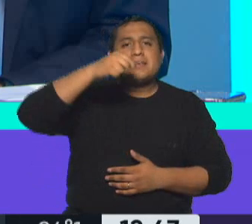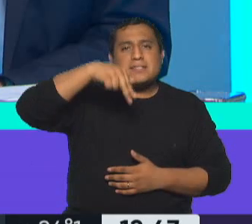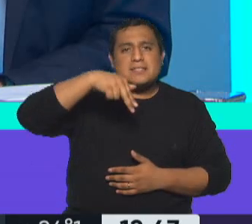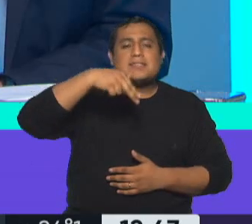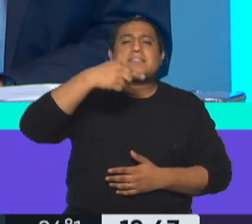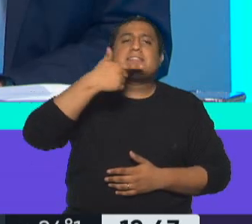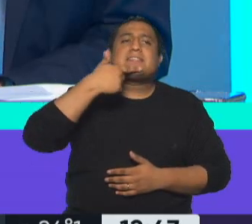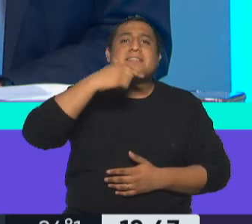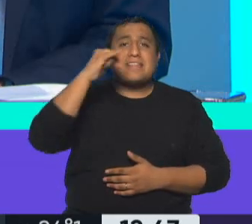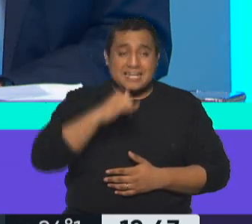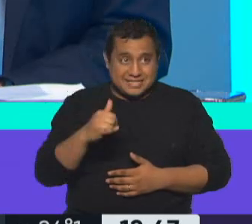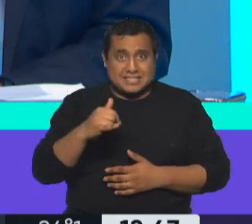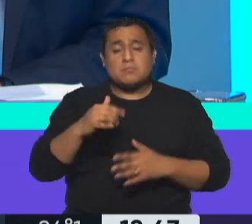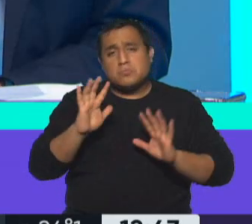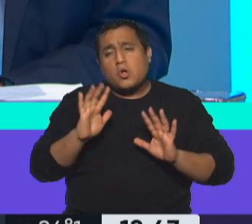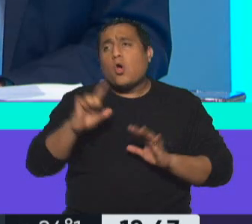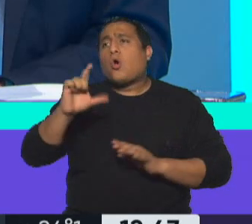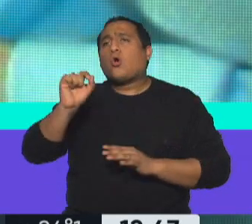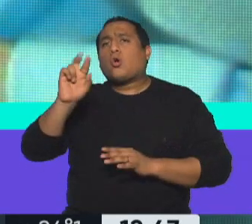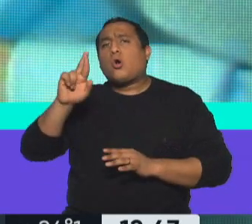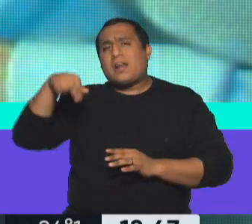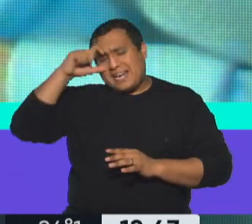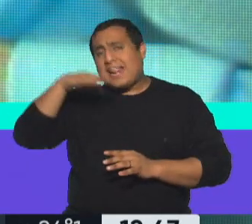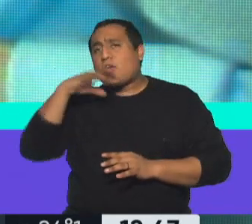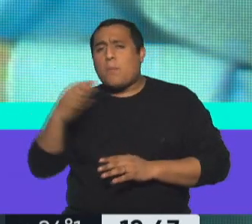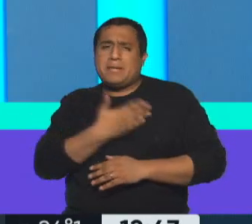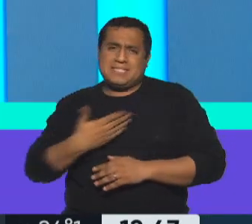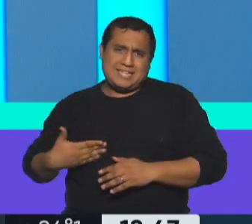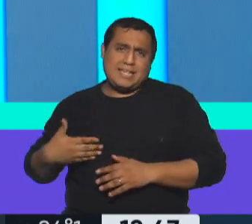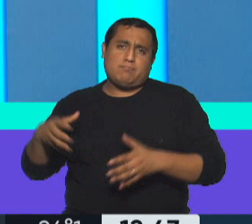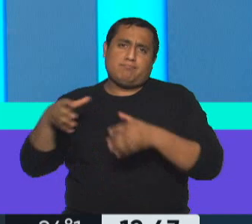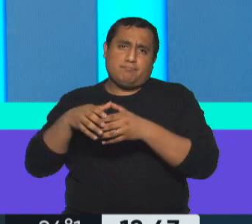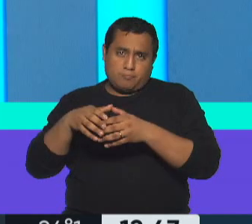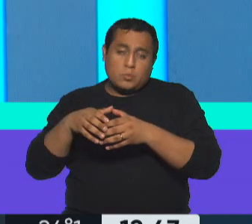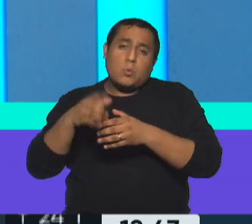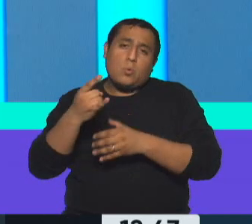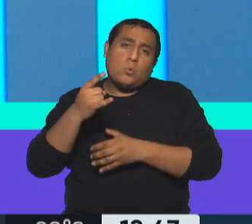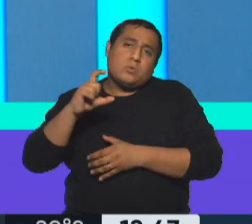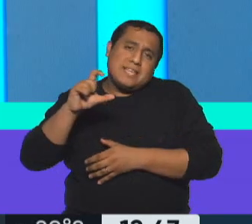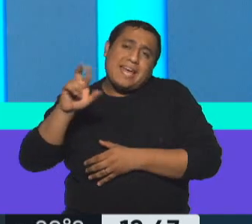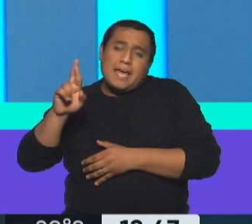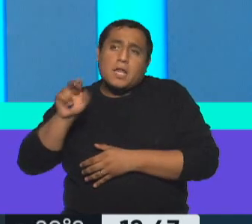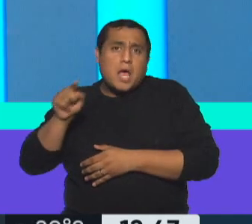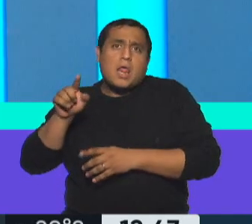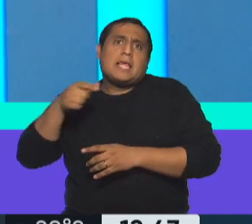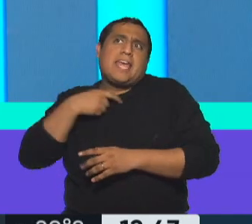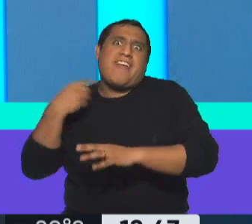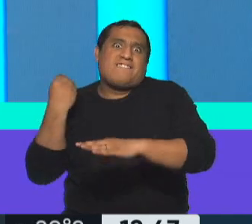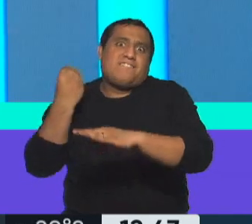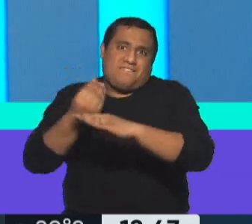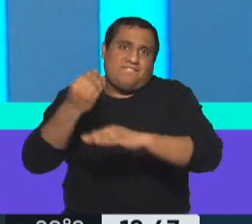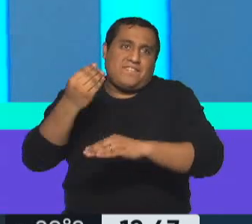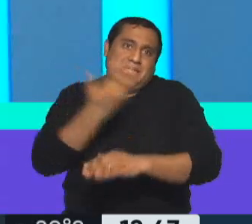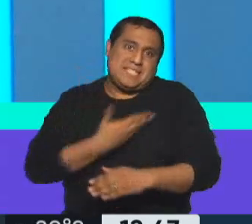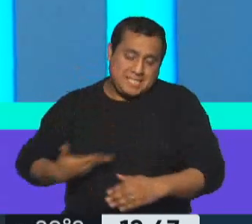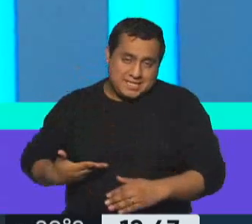radicalismo de cornejo el presidente de la unión cívica radical y que ahora también es candidato en definitiva a nacionalizar la elección para